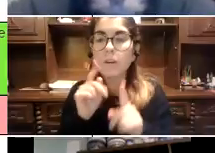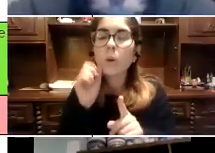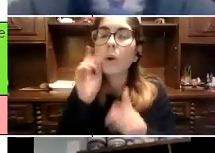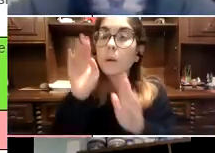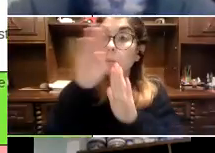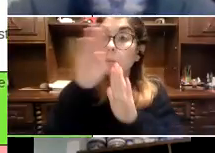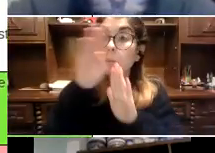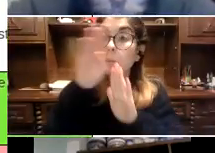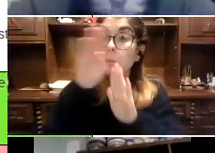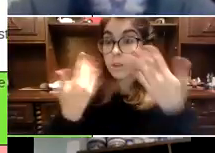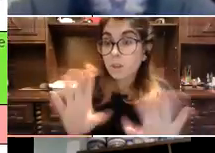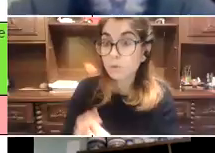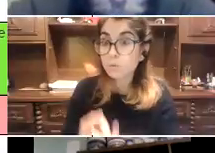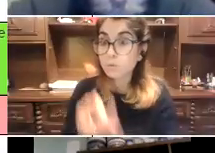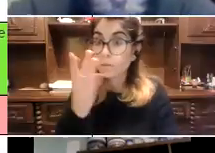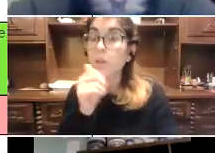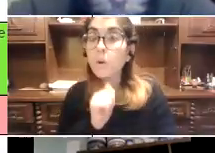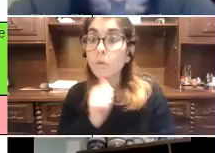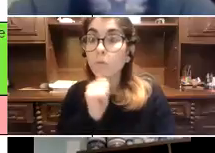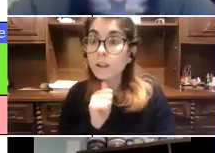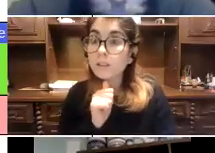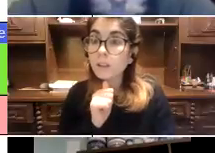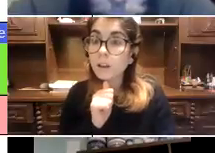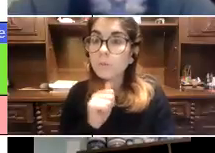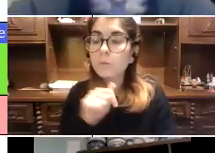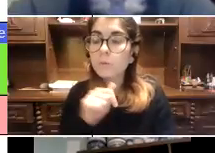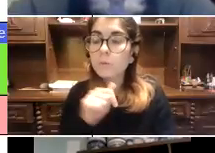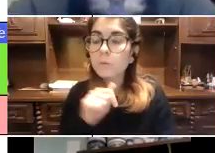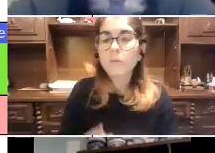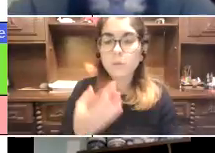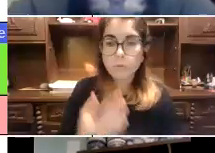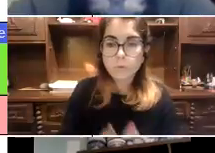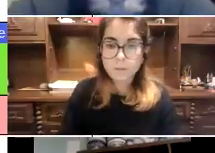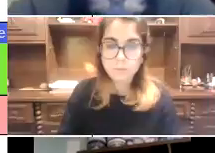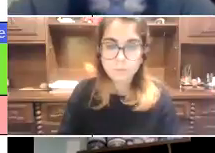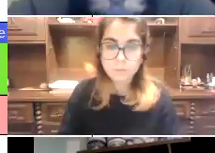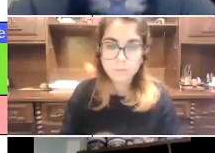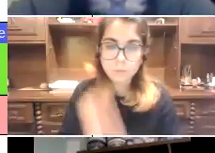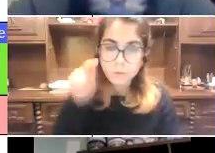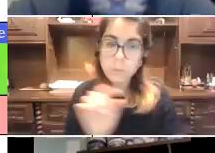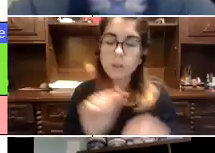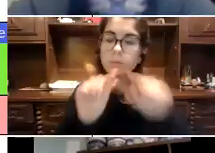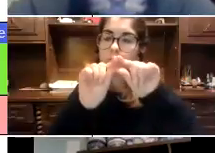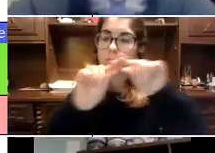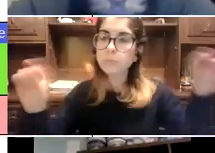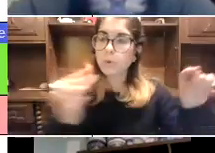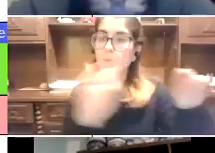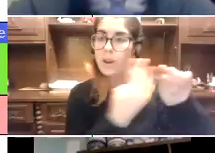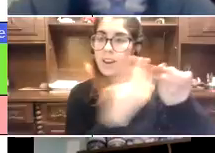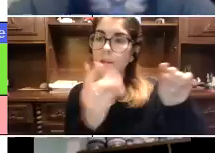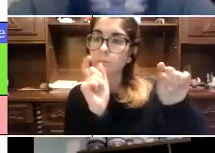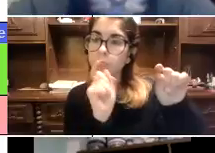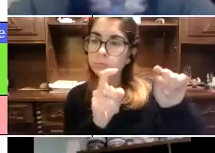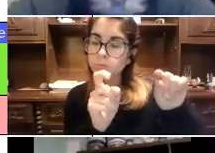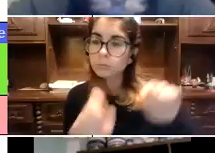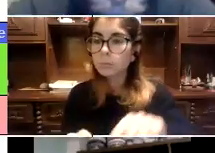ya en el aula o la tiene que subir? La voy a subir. Aquí voy a colocar el enlace lo más pronto posible. Yo, por digamos, favor.